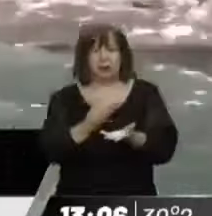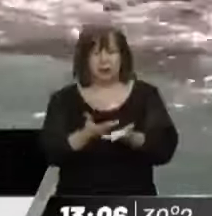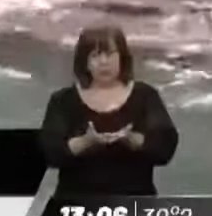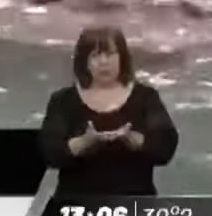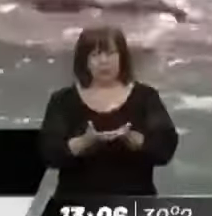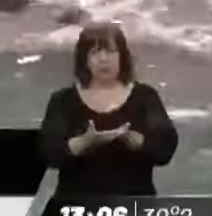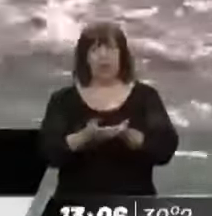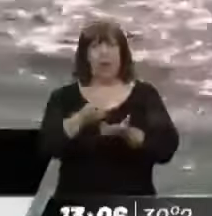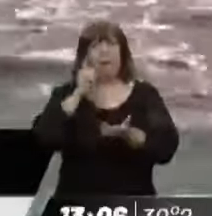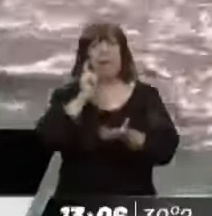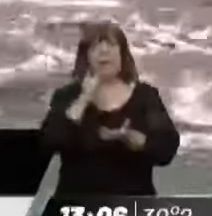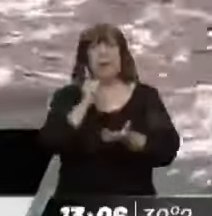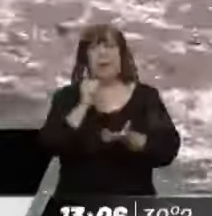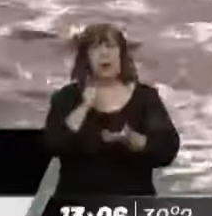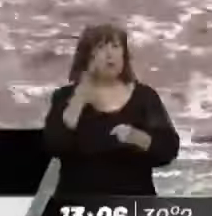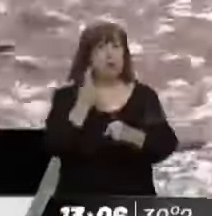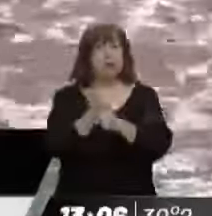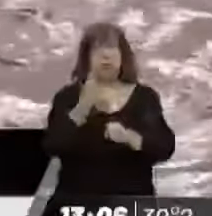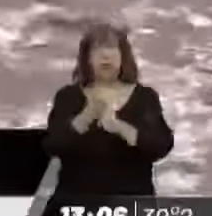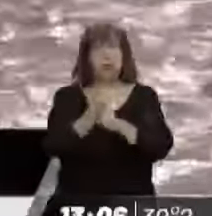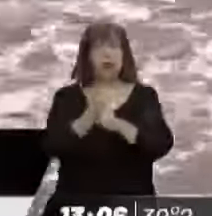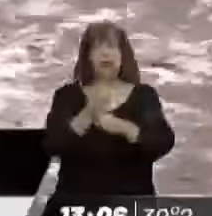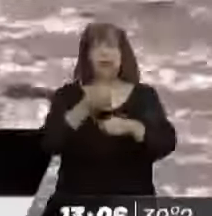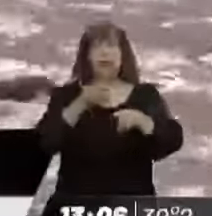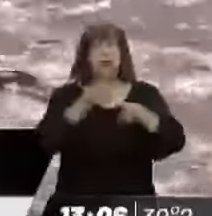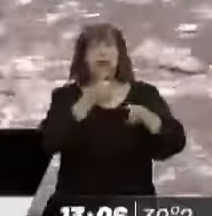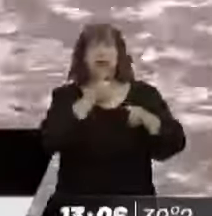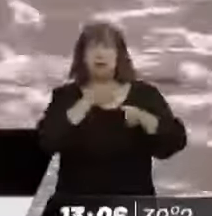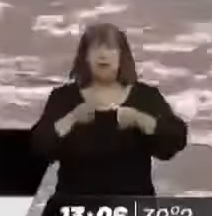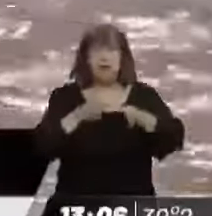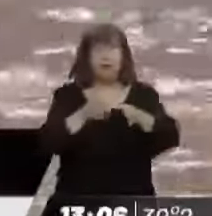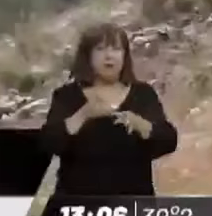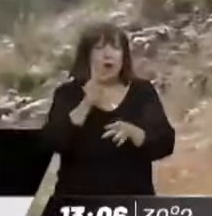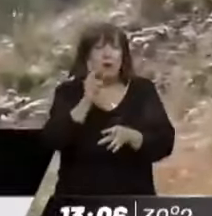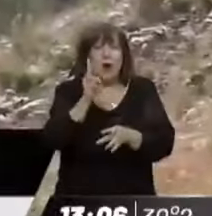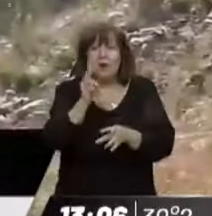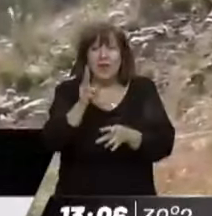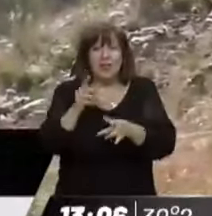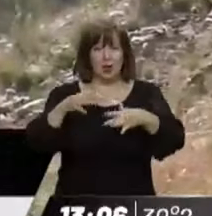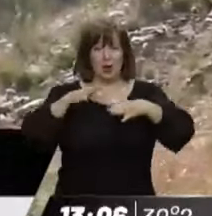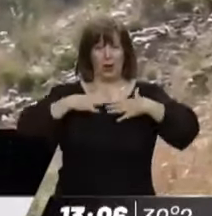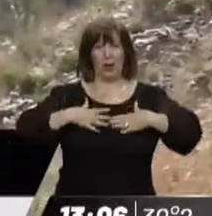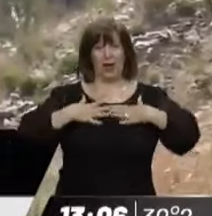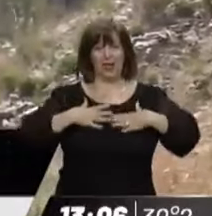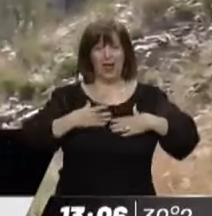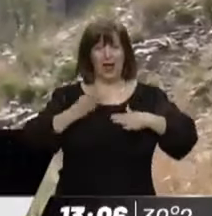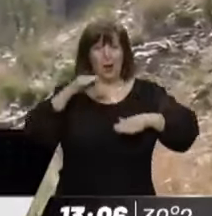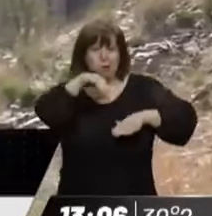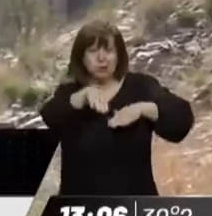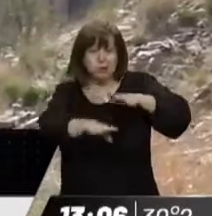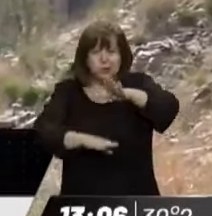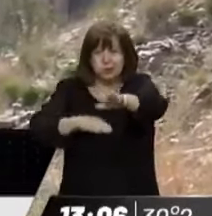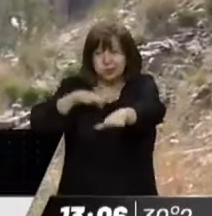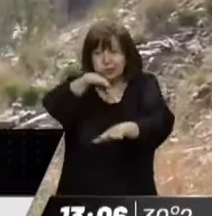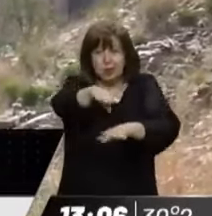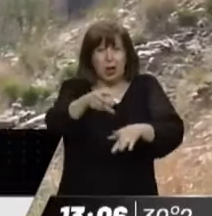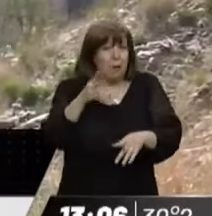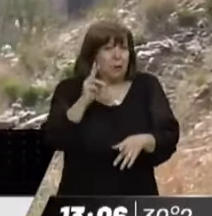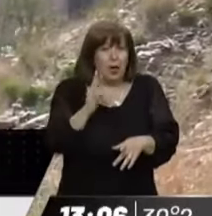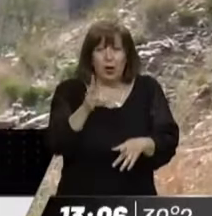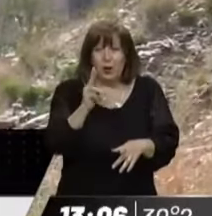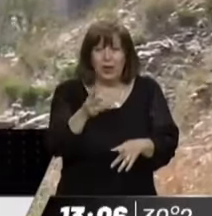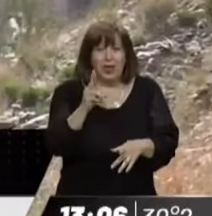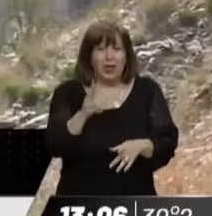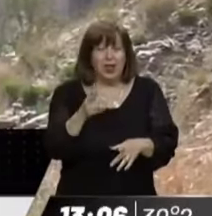es riesgoso meterse al agua en cauces, en lugares que no están habilitados para bañarse. Las autoridades ya han dicho en